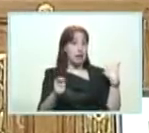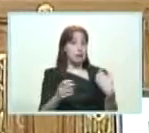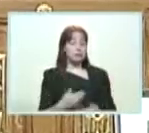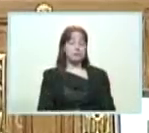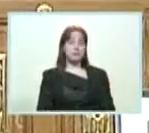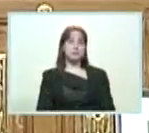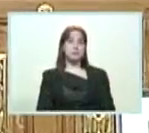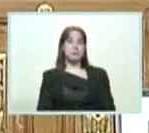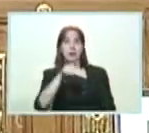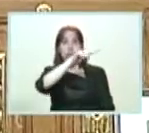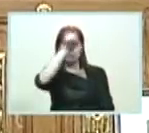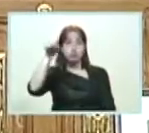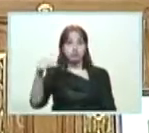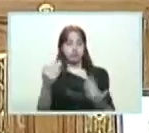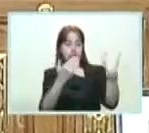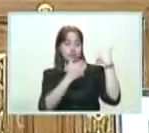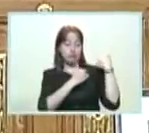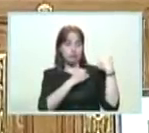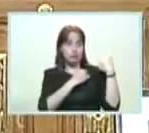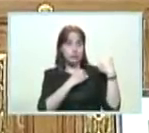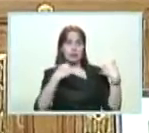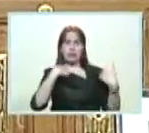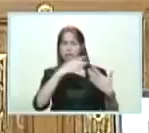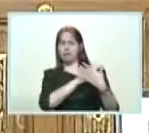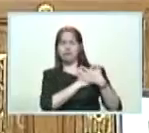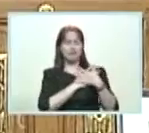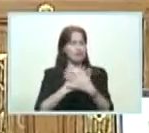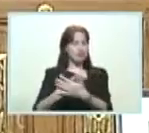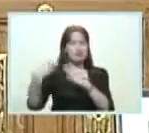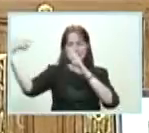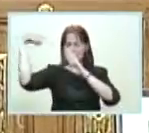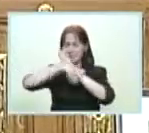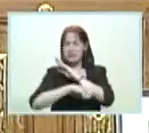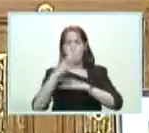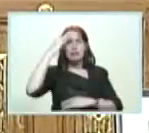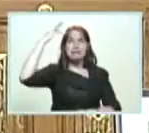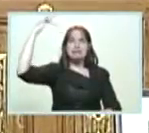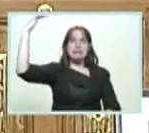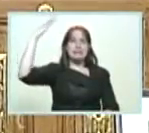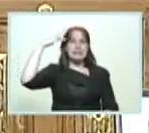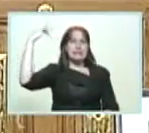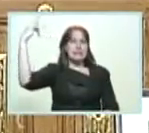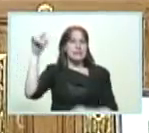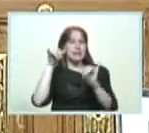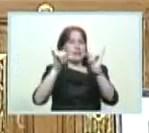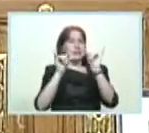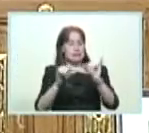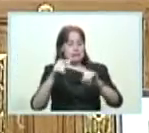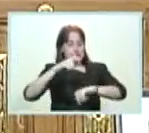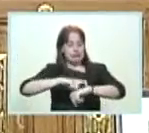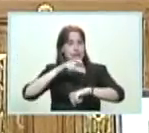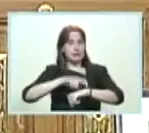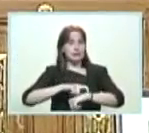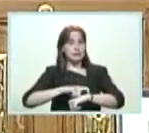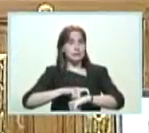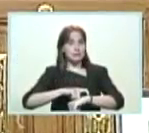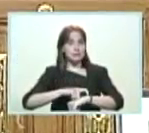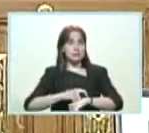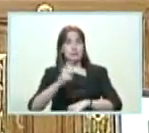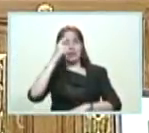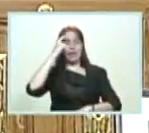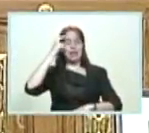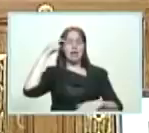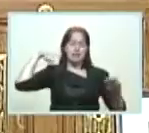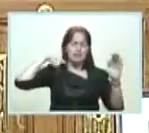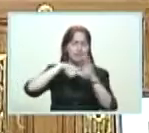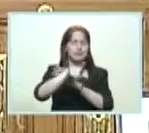camaradas. Aquí están y me complace profundamente. Yo soñé con este día, yo soñé con este momento. El día que